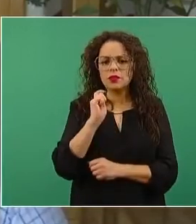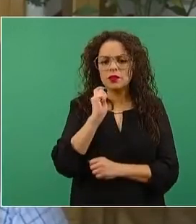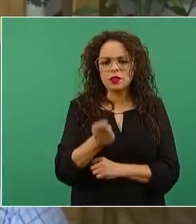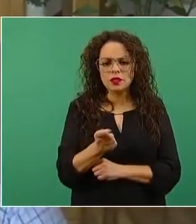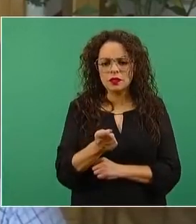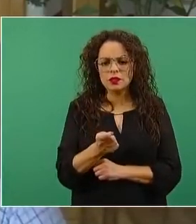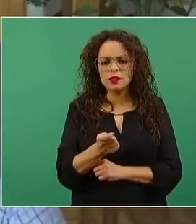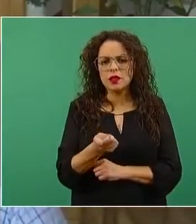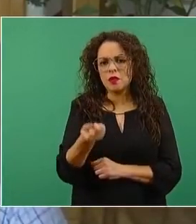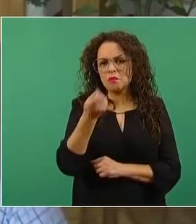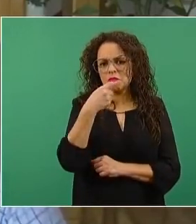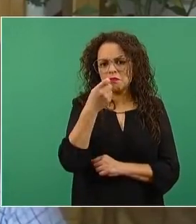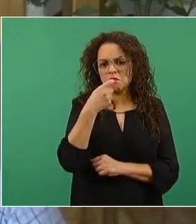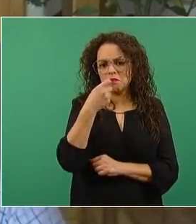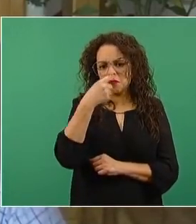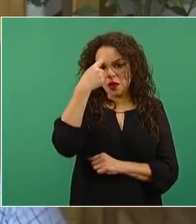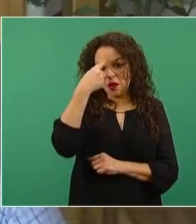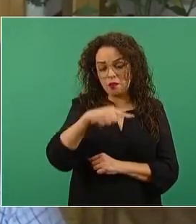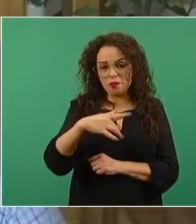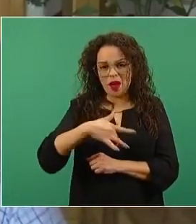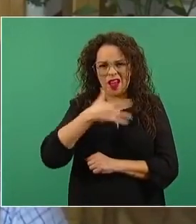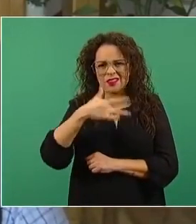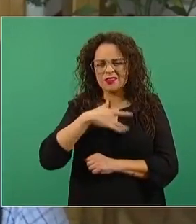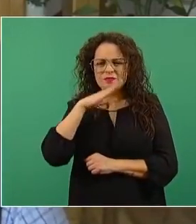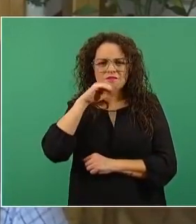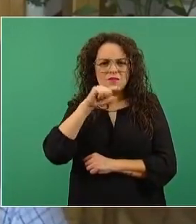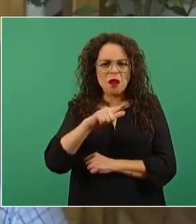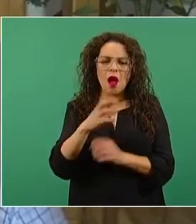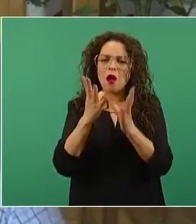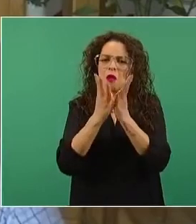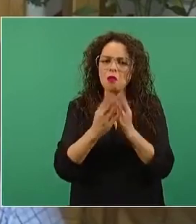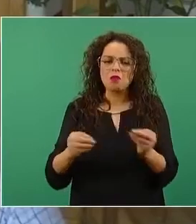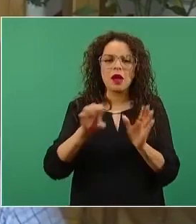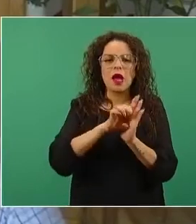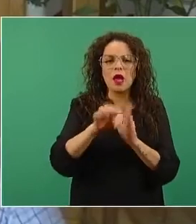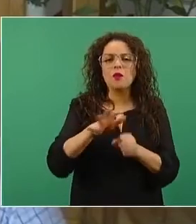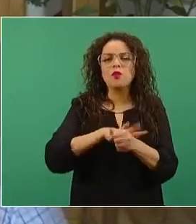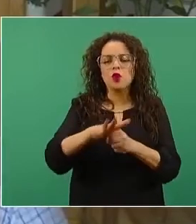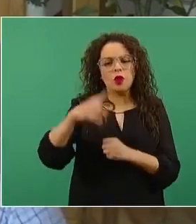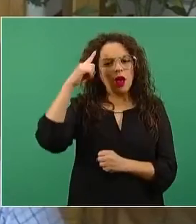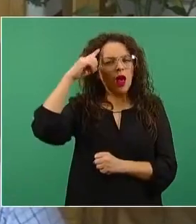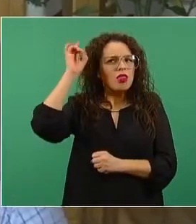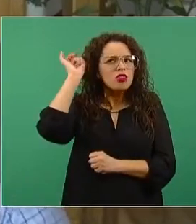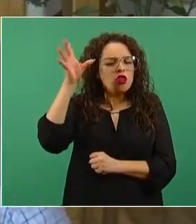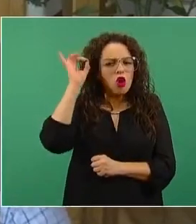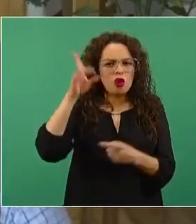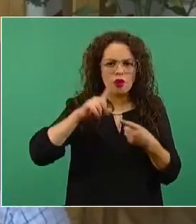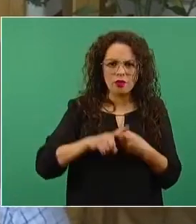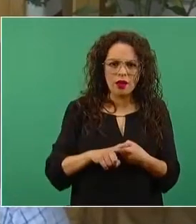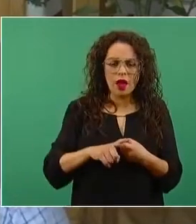prescripción de medicamentos para la sintomatología, el dolor de cabeza, el dolor como